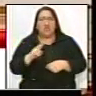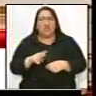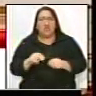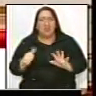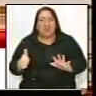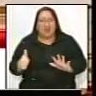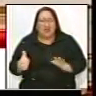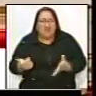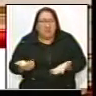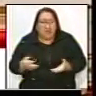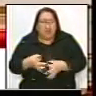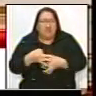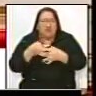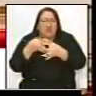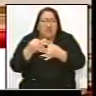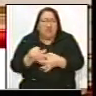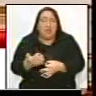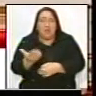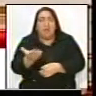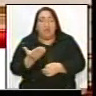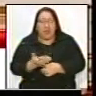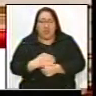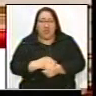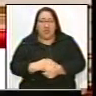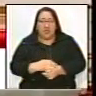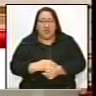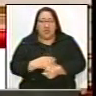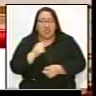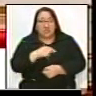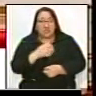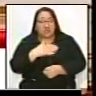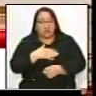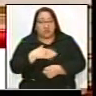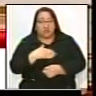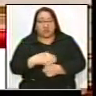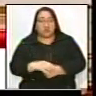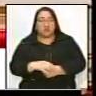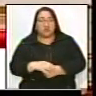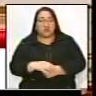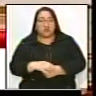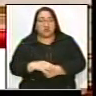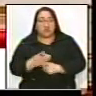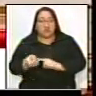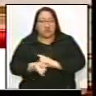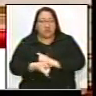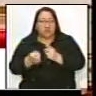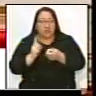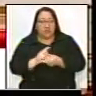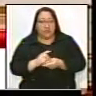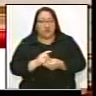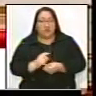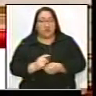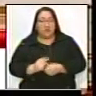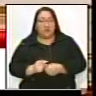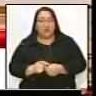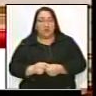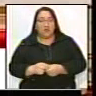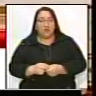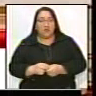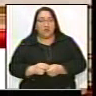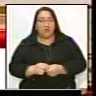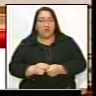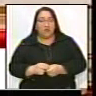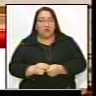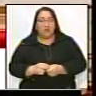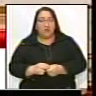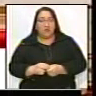2006 pidiendo que esa propiedad revierta, ¿cómo se llama?, revierta al